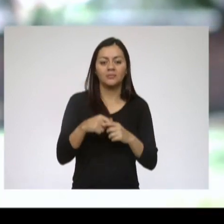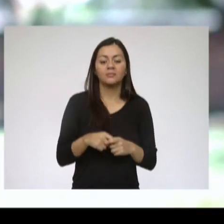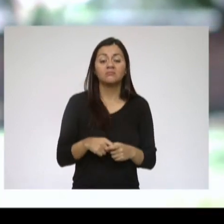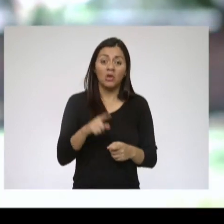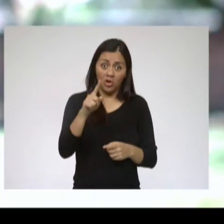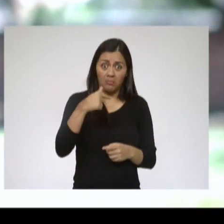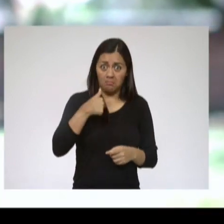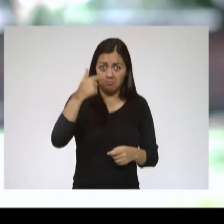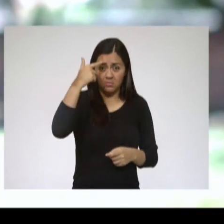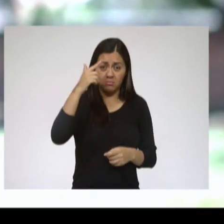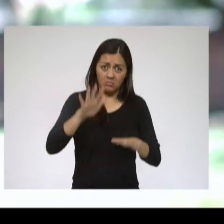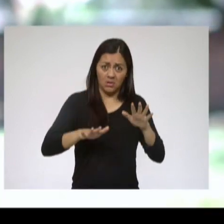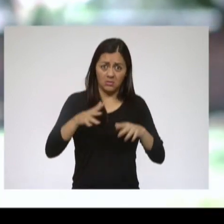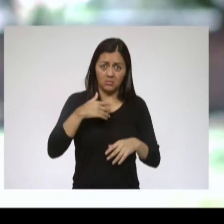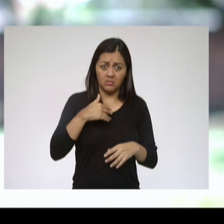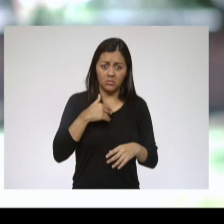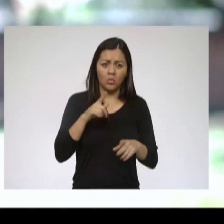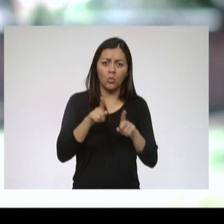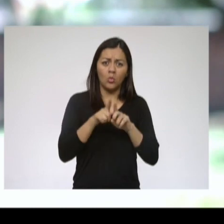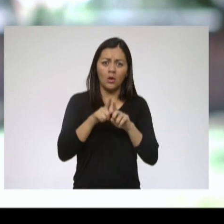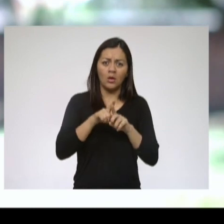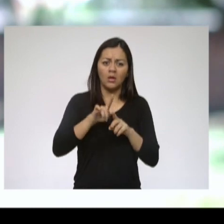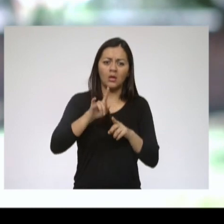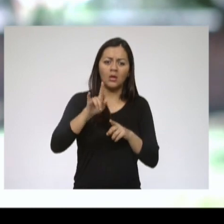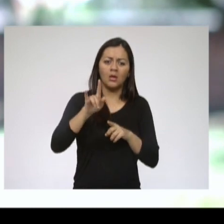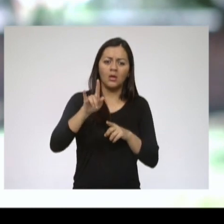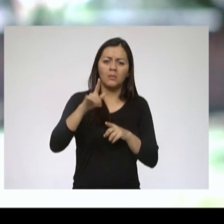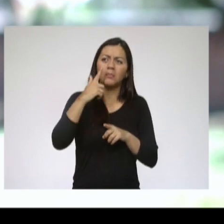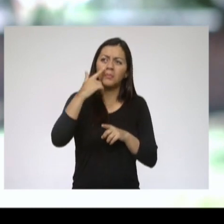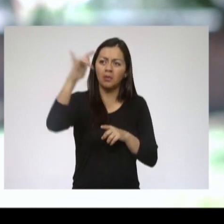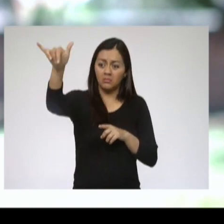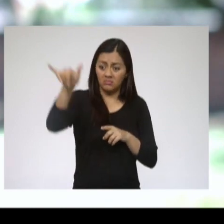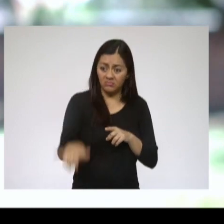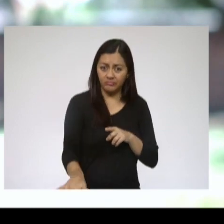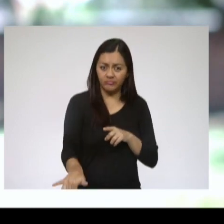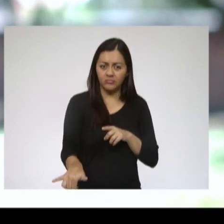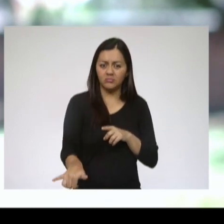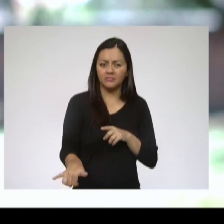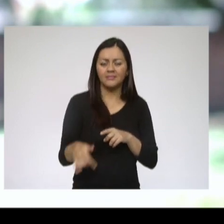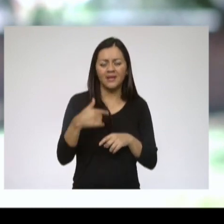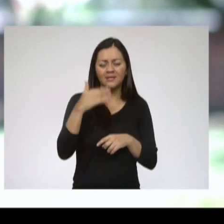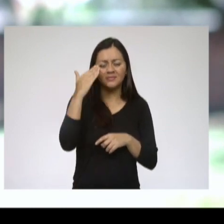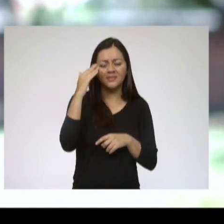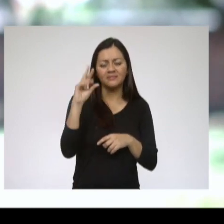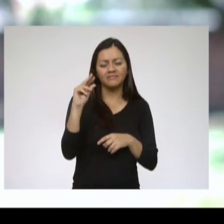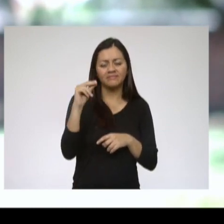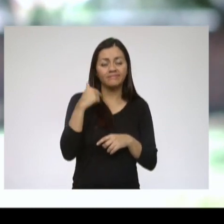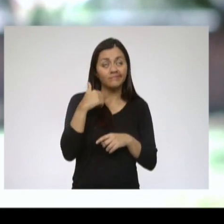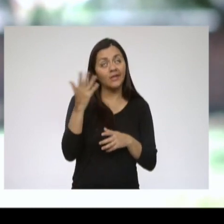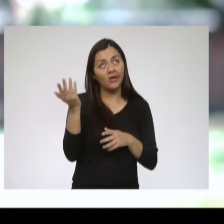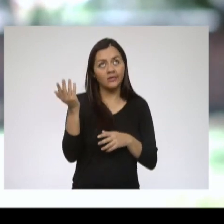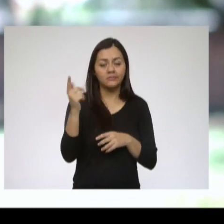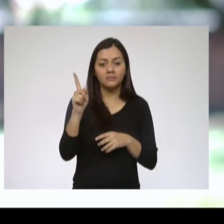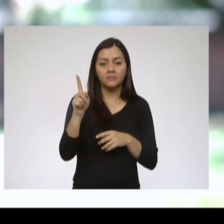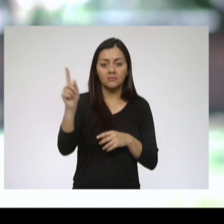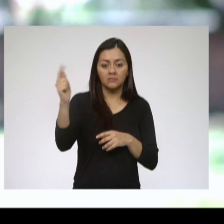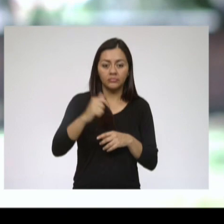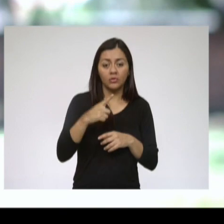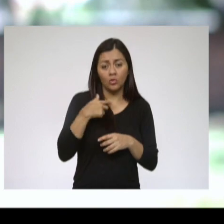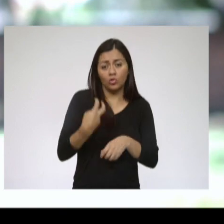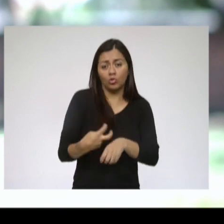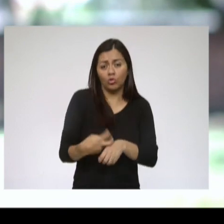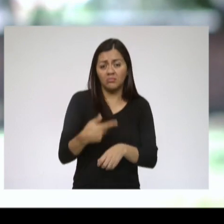yo me aferre a que se va a quedar sabiendo que no. Entonces tendría que aprender a ser dura,